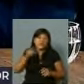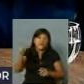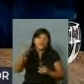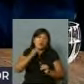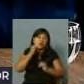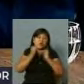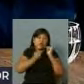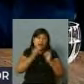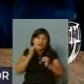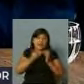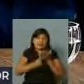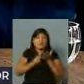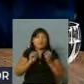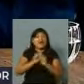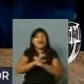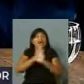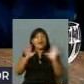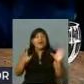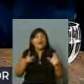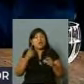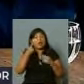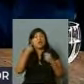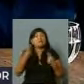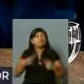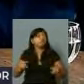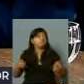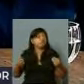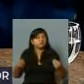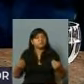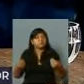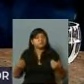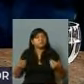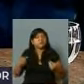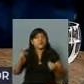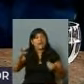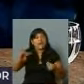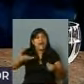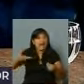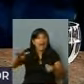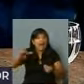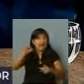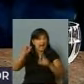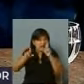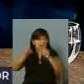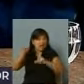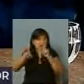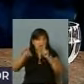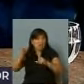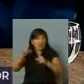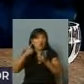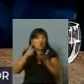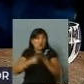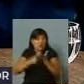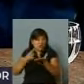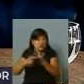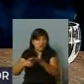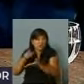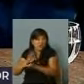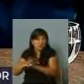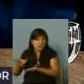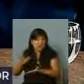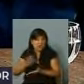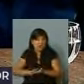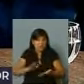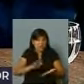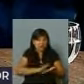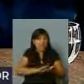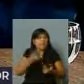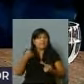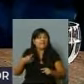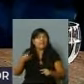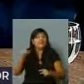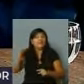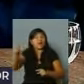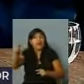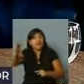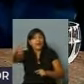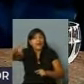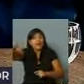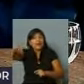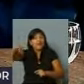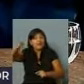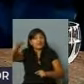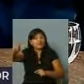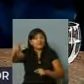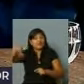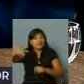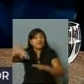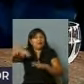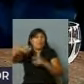que tienen que ver con que se toman algunas medidas, pero la circulación se mantiene